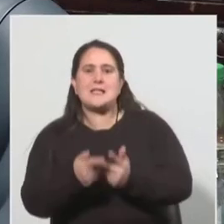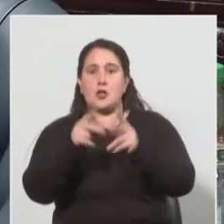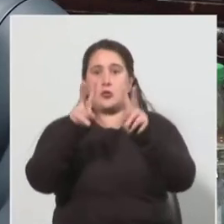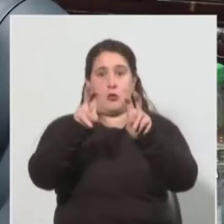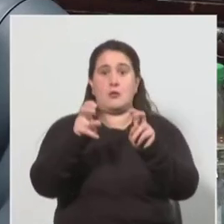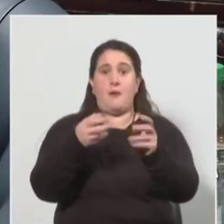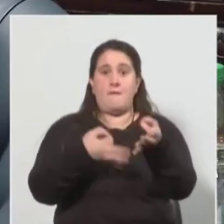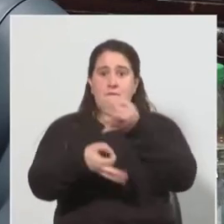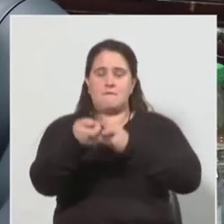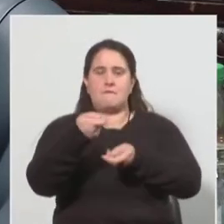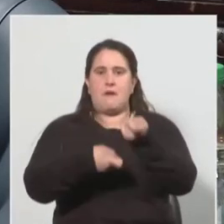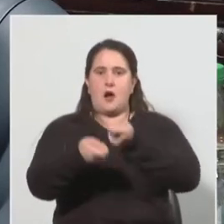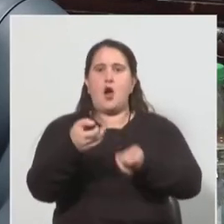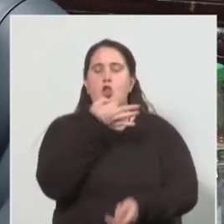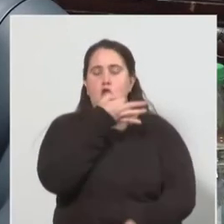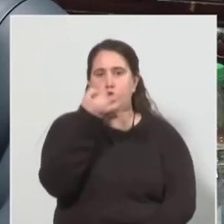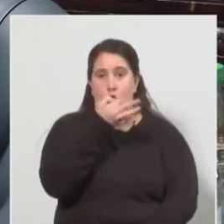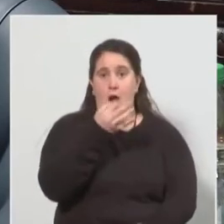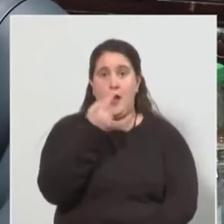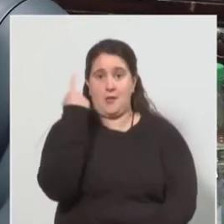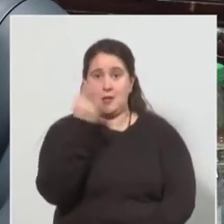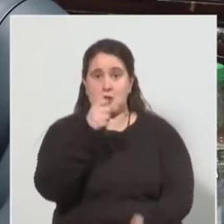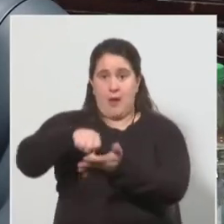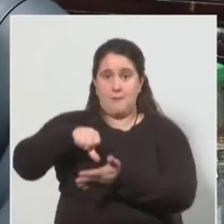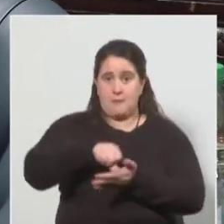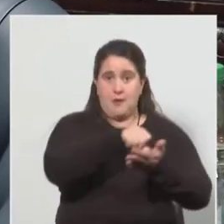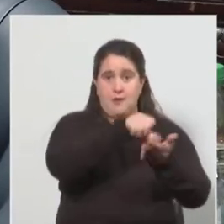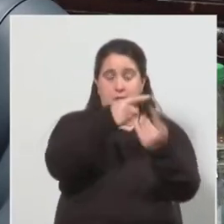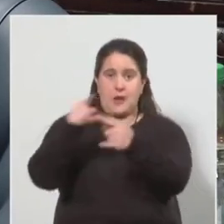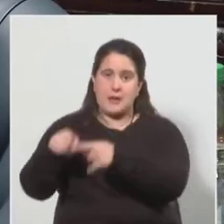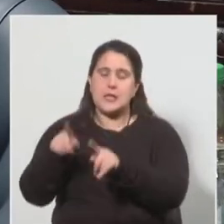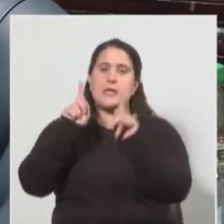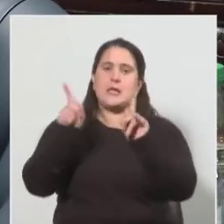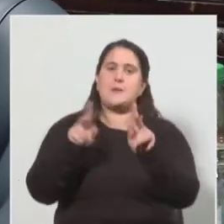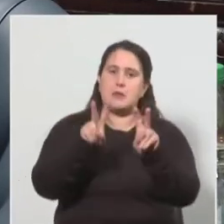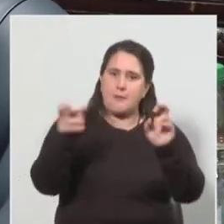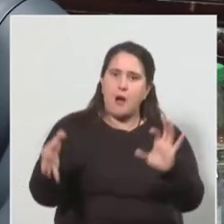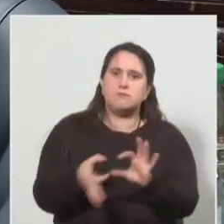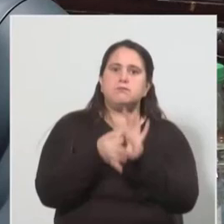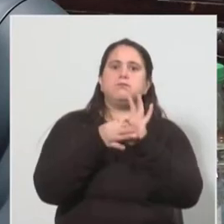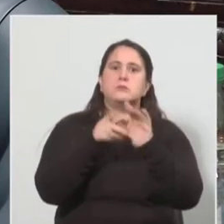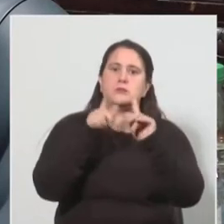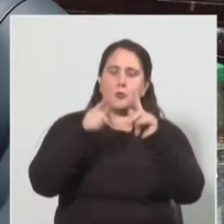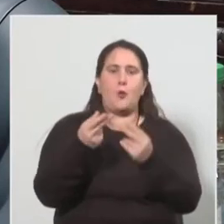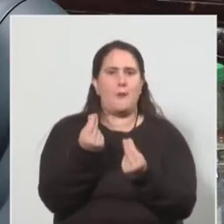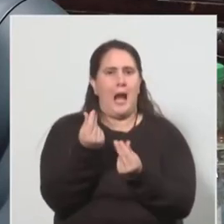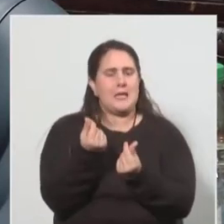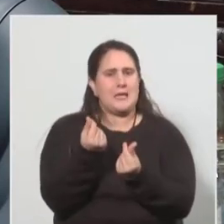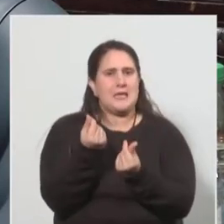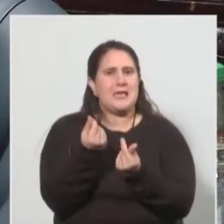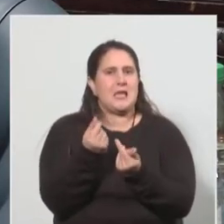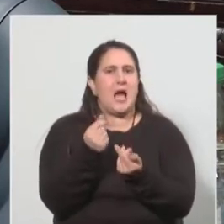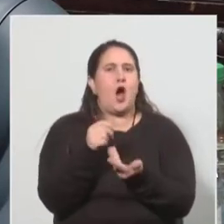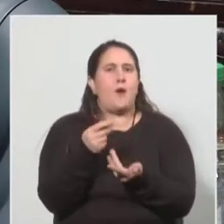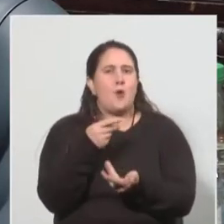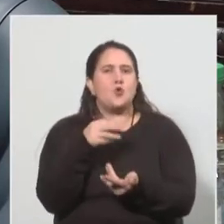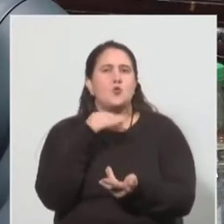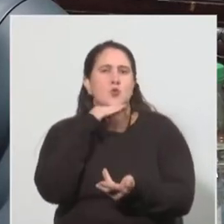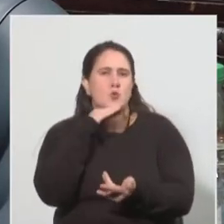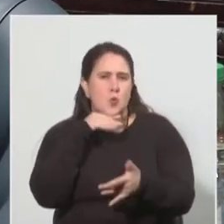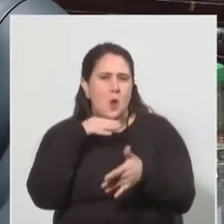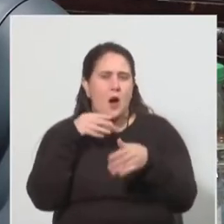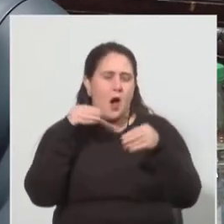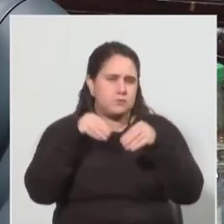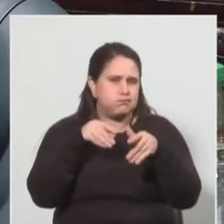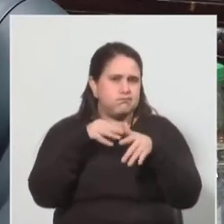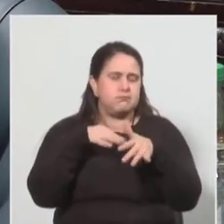drogas, así como de las actividades vinculadas al lavado de los enormes ingresos obtenidos.